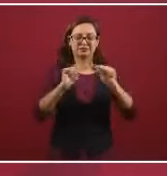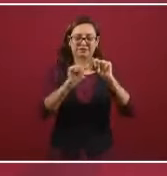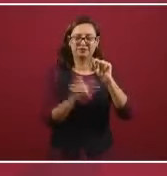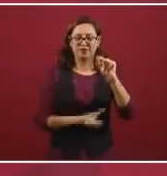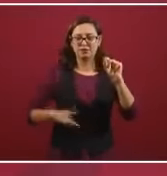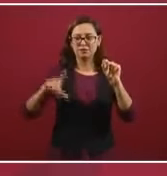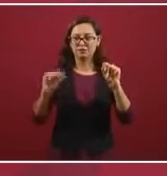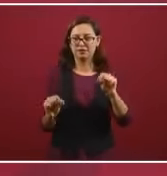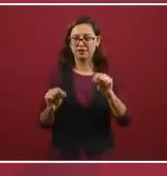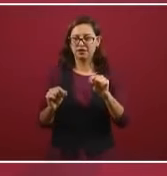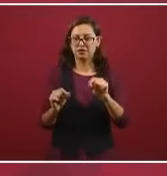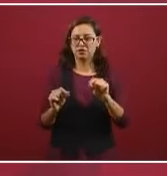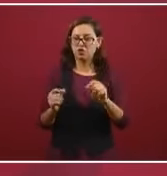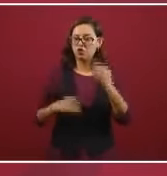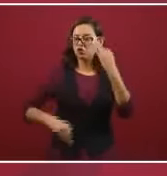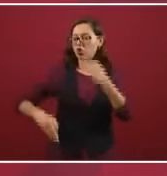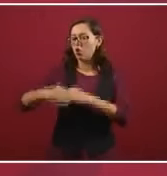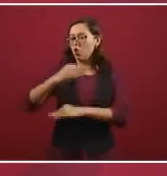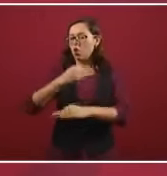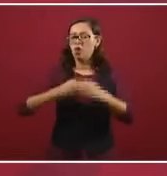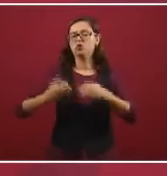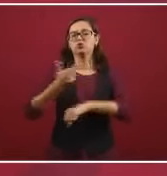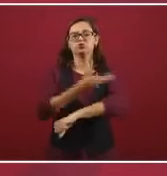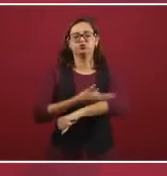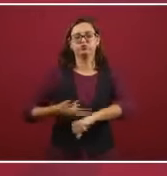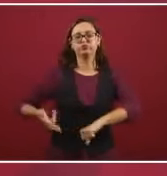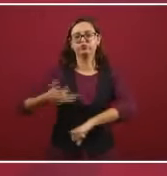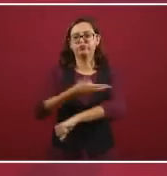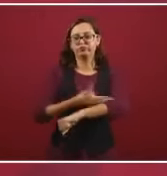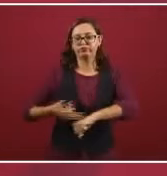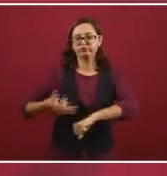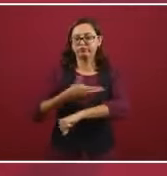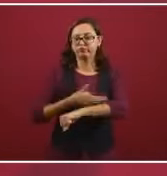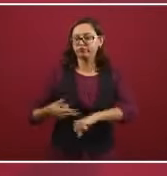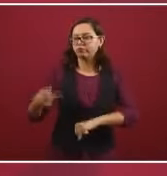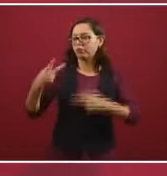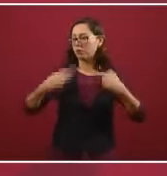se procesen las solicitudes